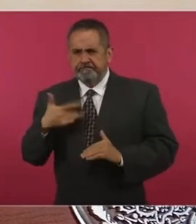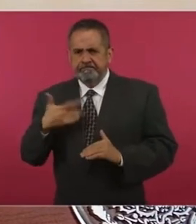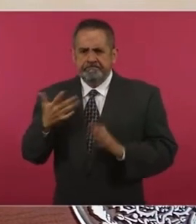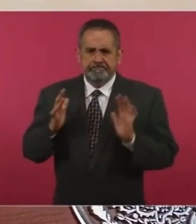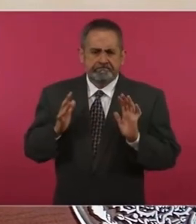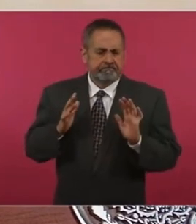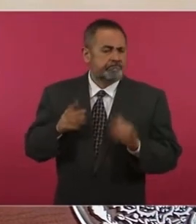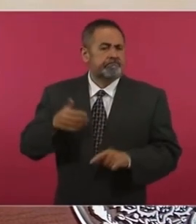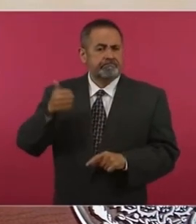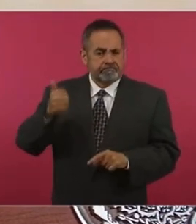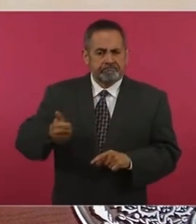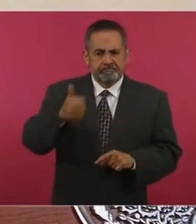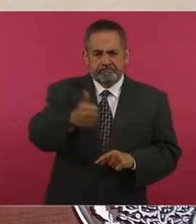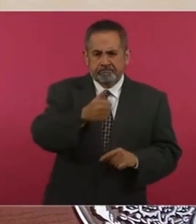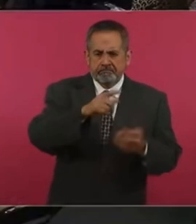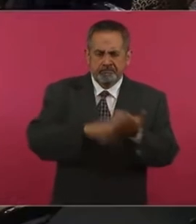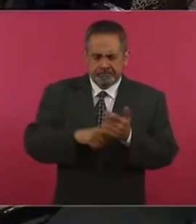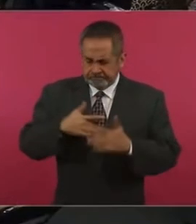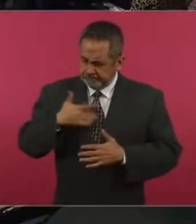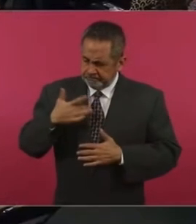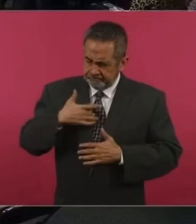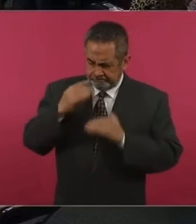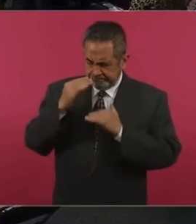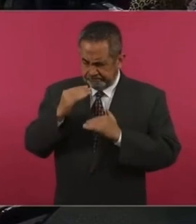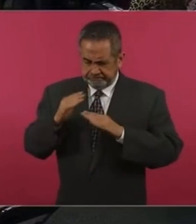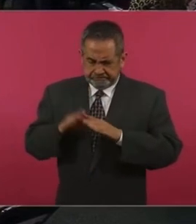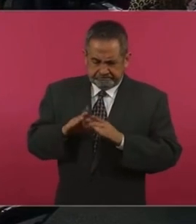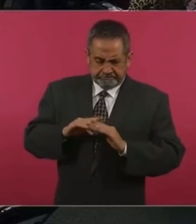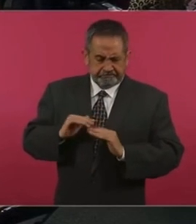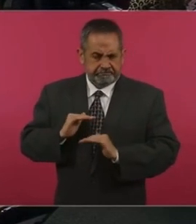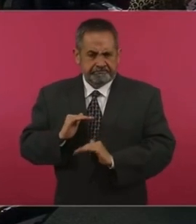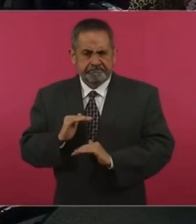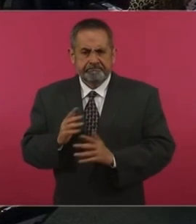Tenemos que aprender a autolimitarnos.